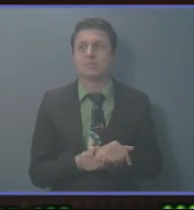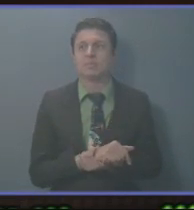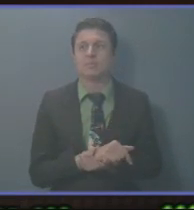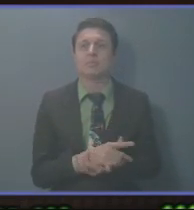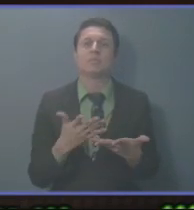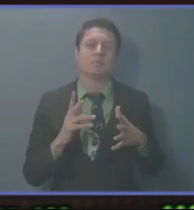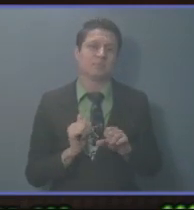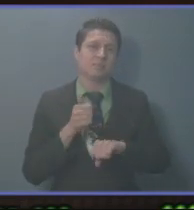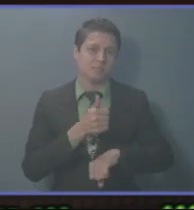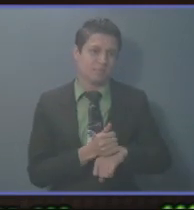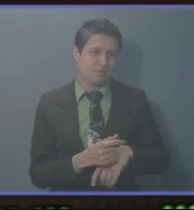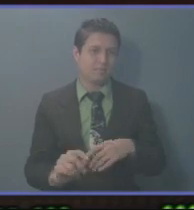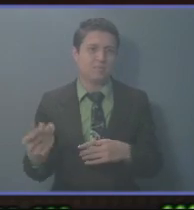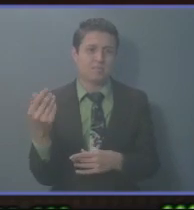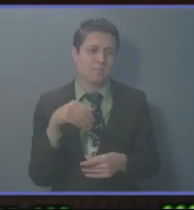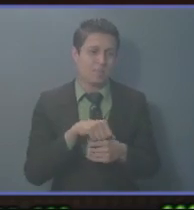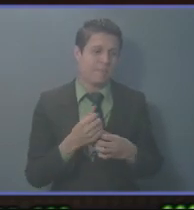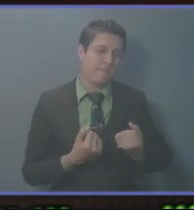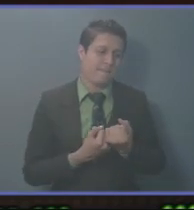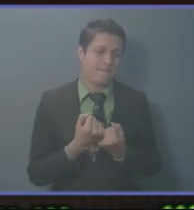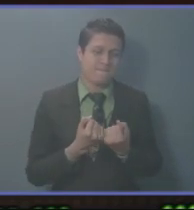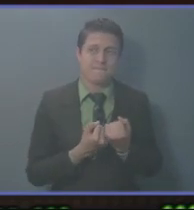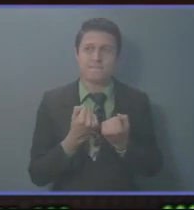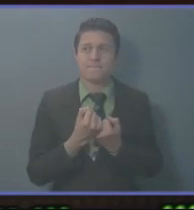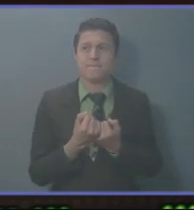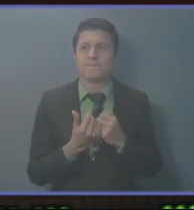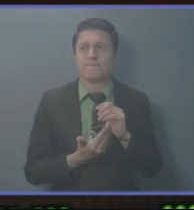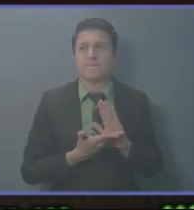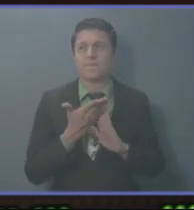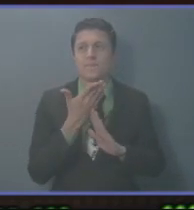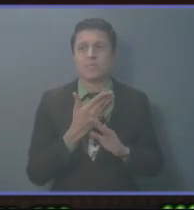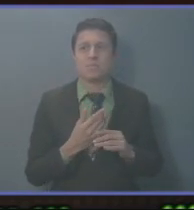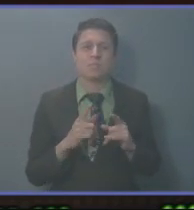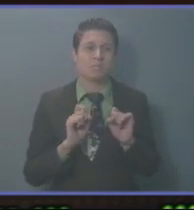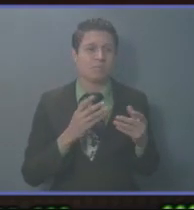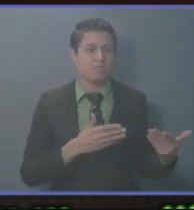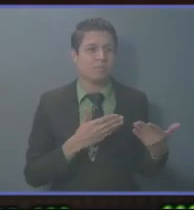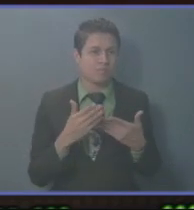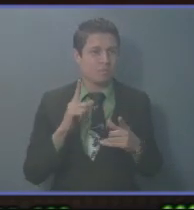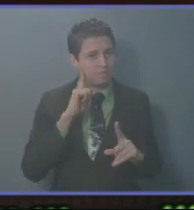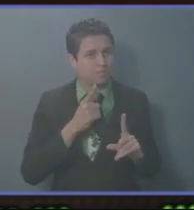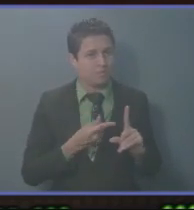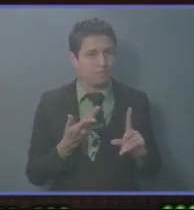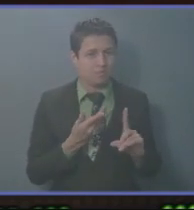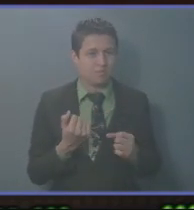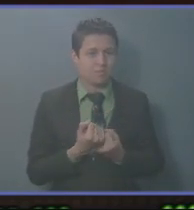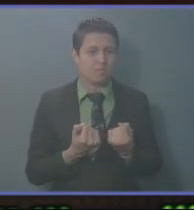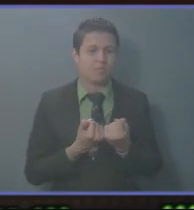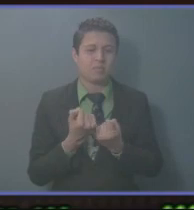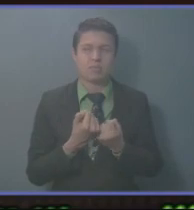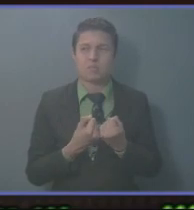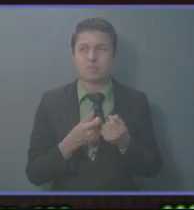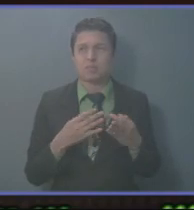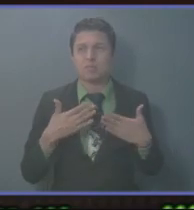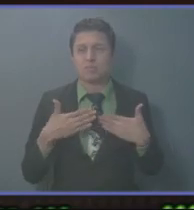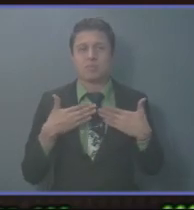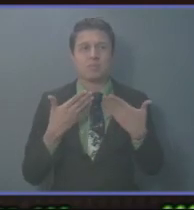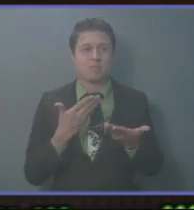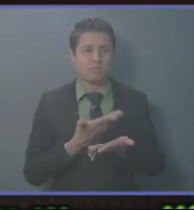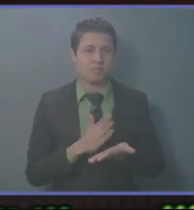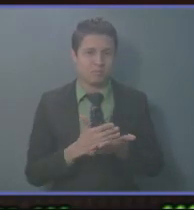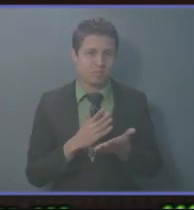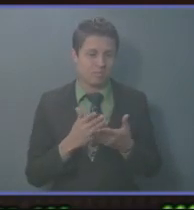se creó el Fondo de Saneamiento y Fortalecimiento Financiero, al que se le otorgó la finalidad de llevar a cabo el saneamiento de los bancos